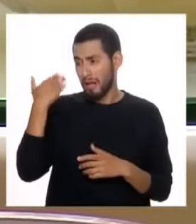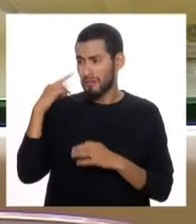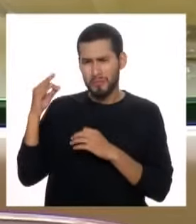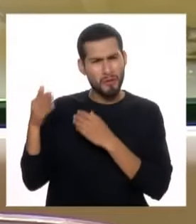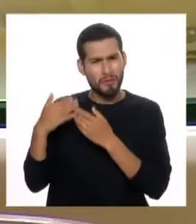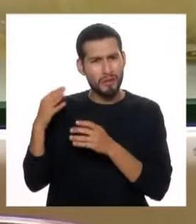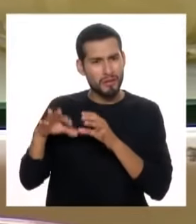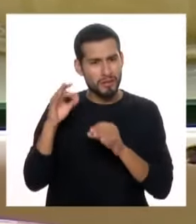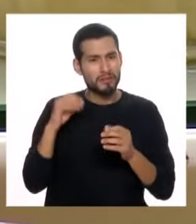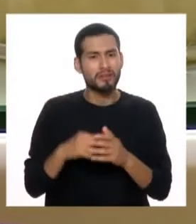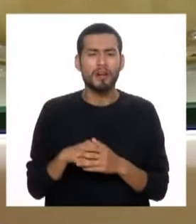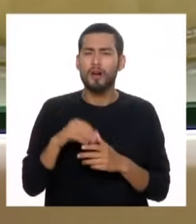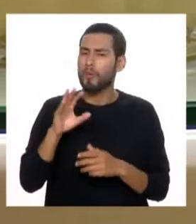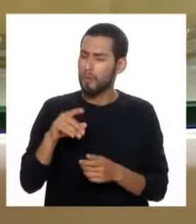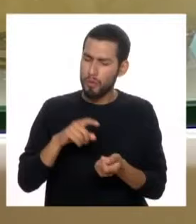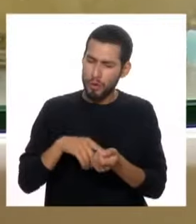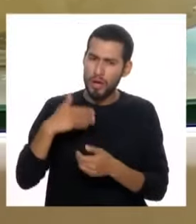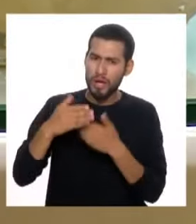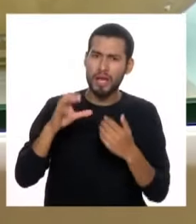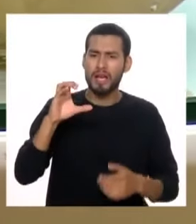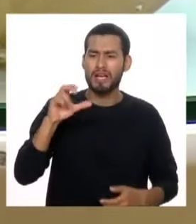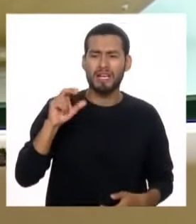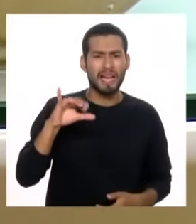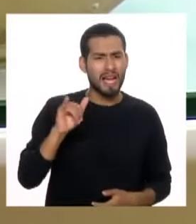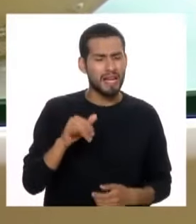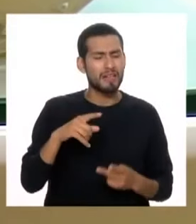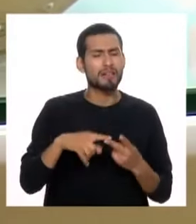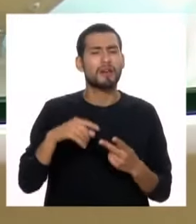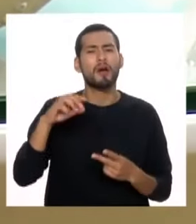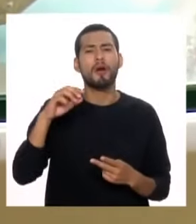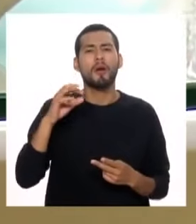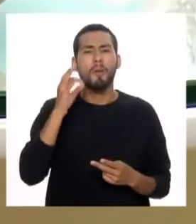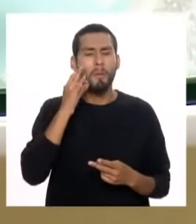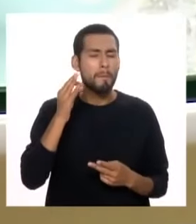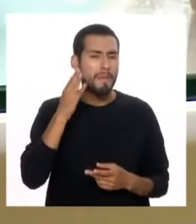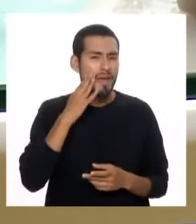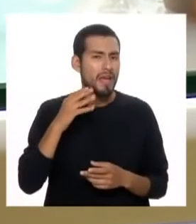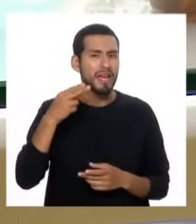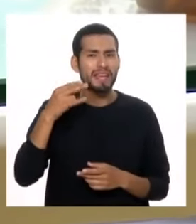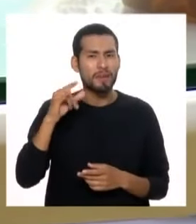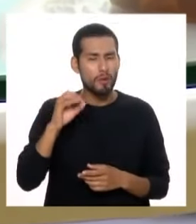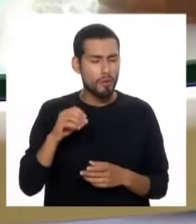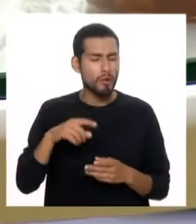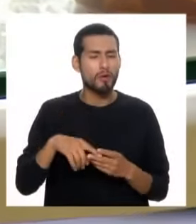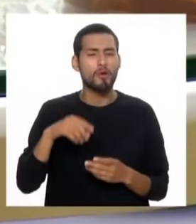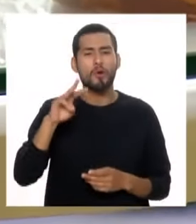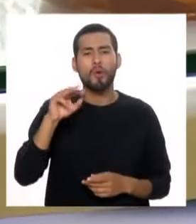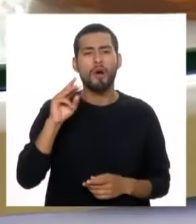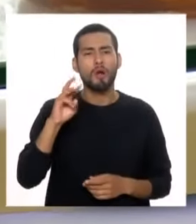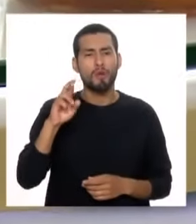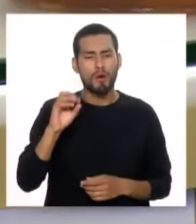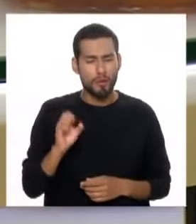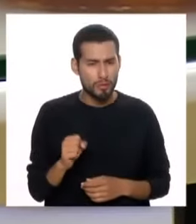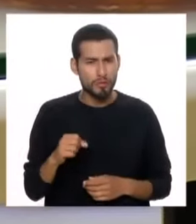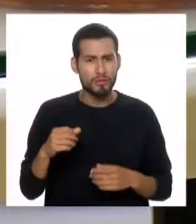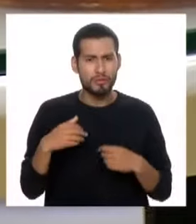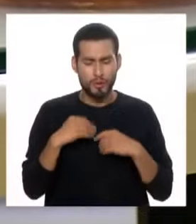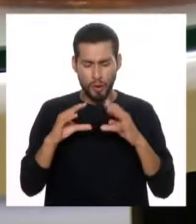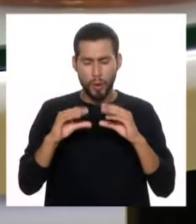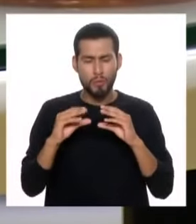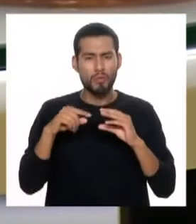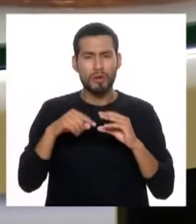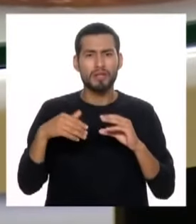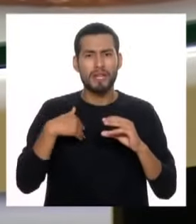¿no? El budín tradicional con chancay, con miel de higo, con oporto. los guarueros, que tienen una masa que